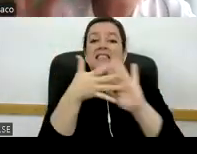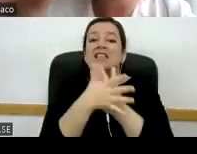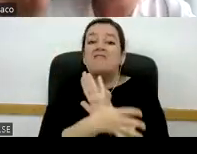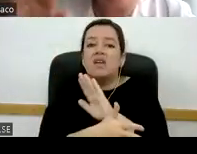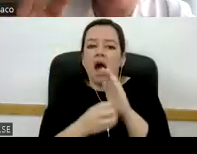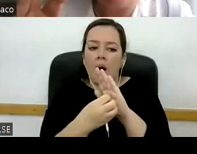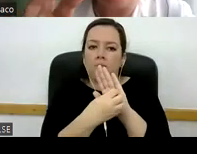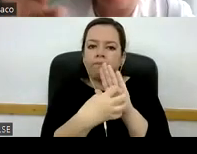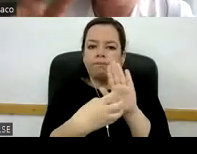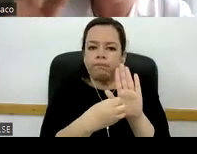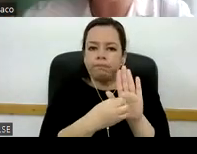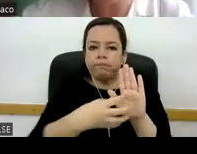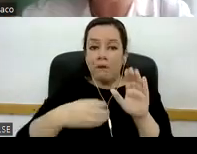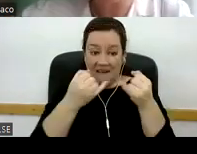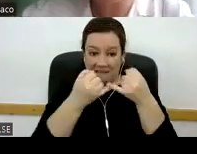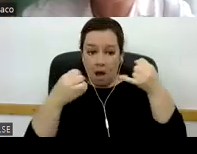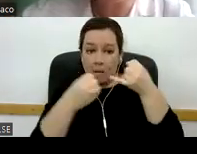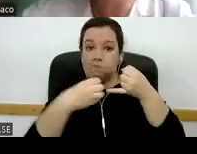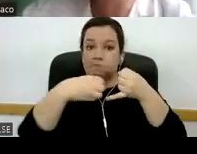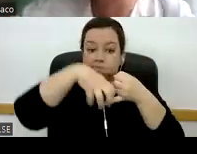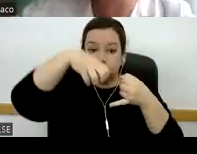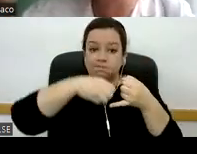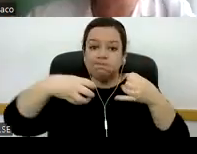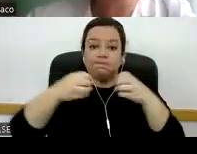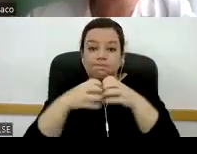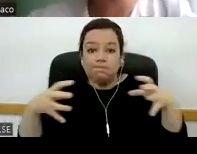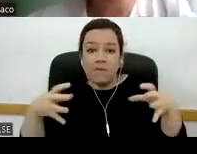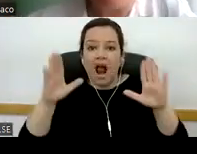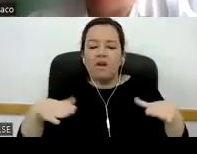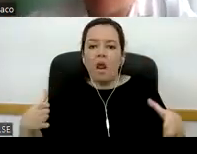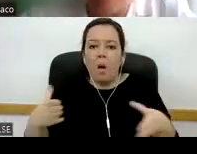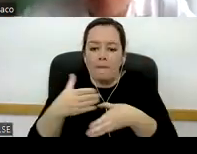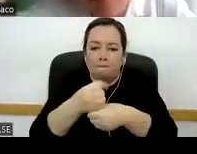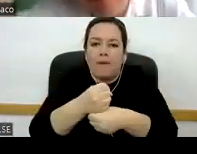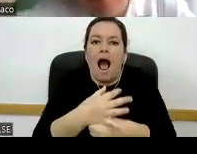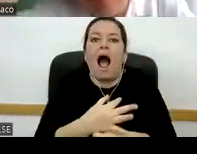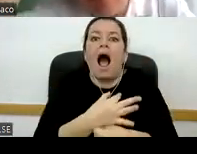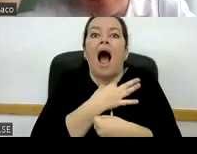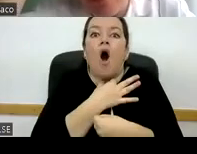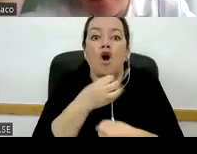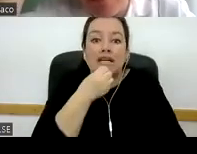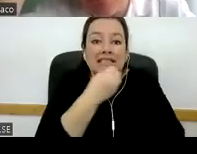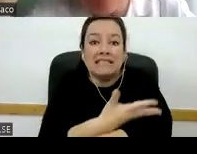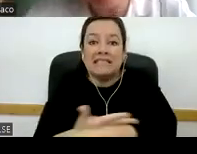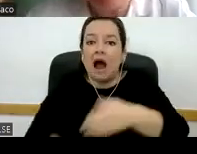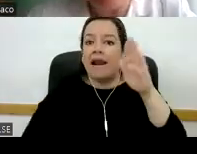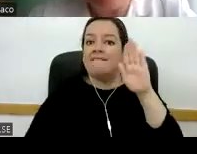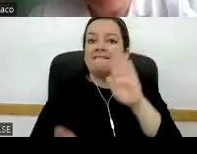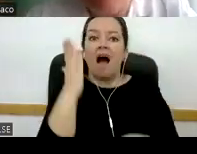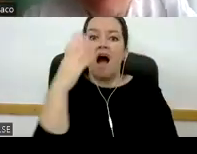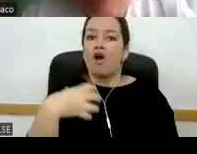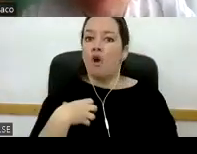completamente evitan que la sangre llegue al tejido en concreto o a la zona cerebral en concreto, a la zona del corazón en concreto, y